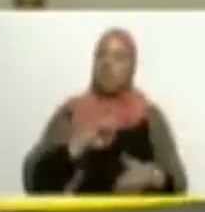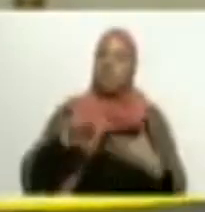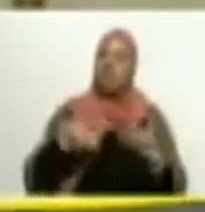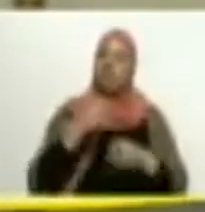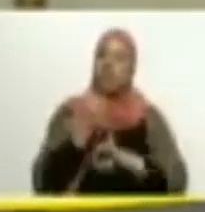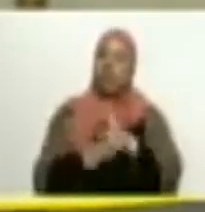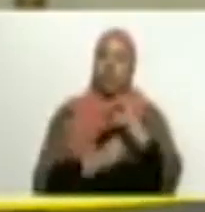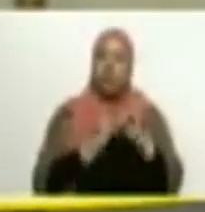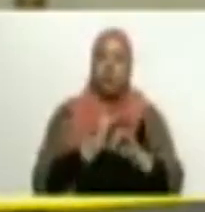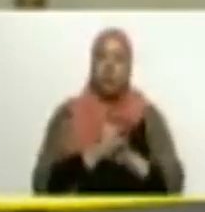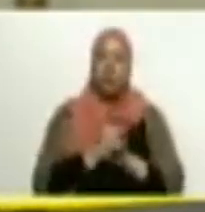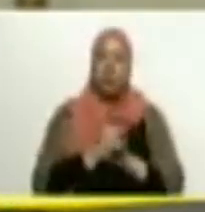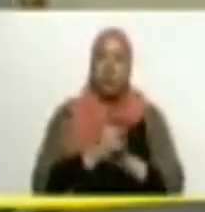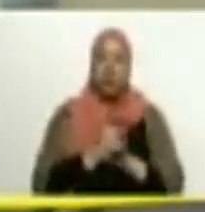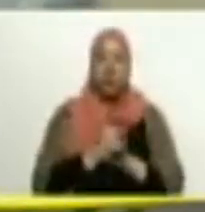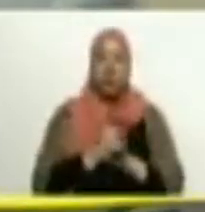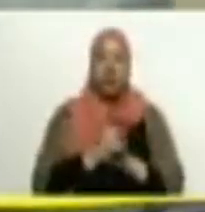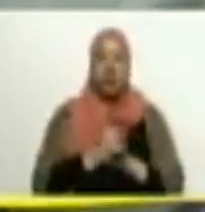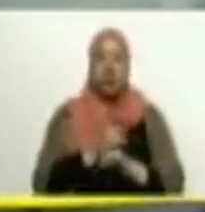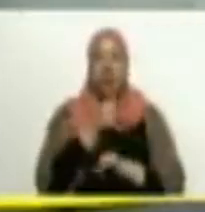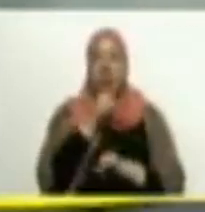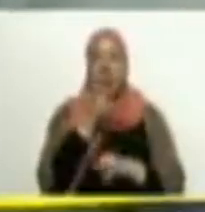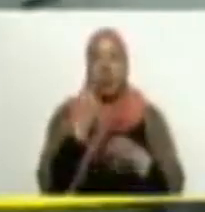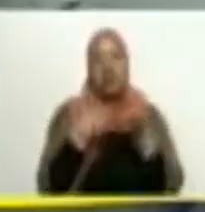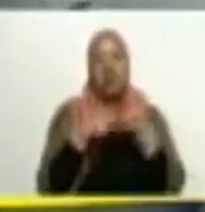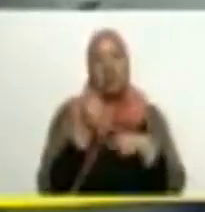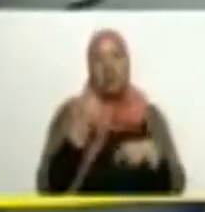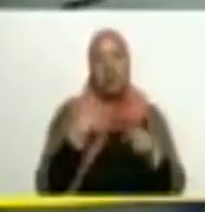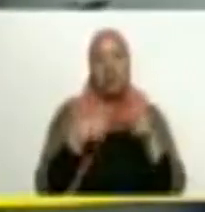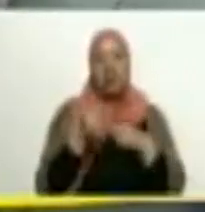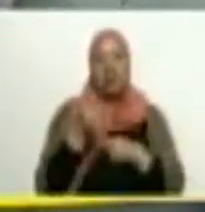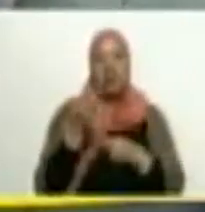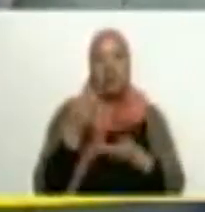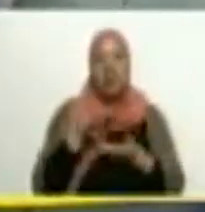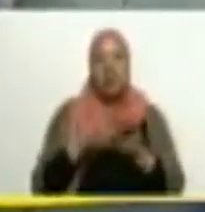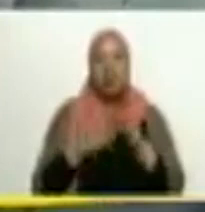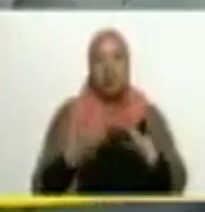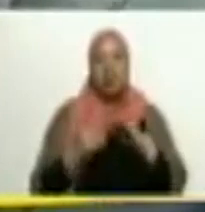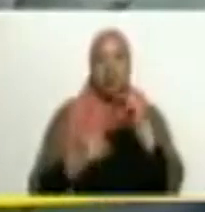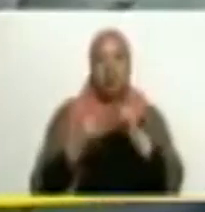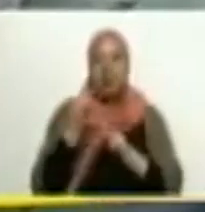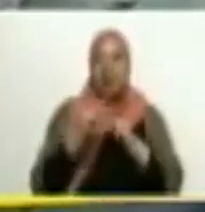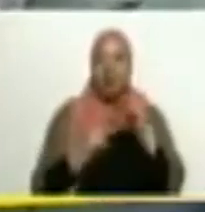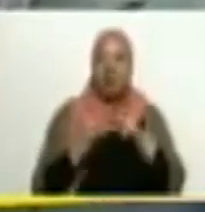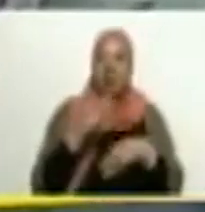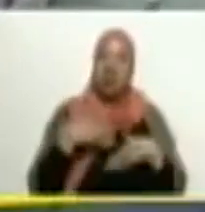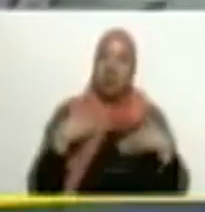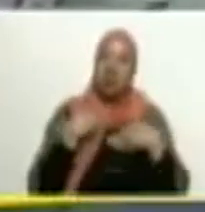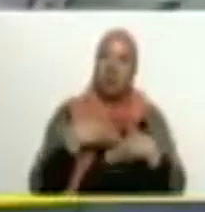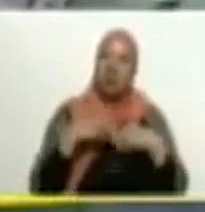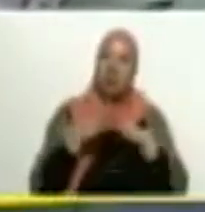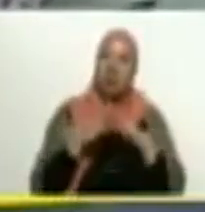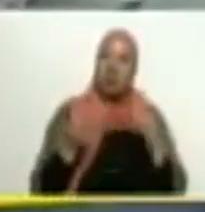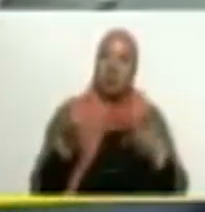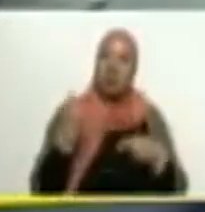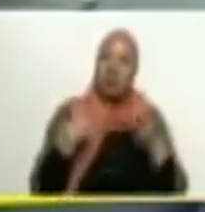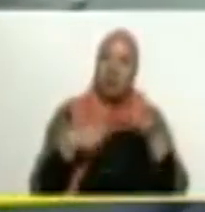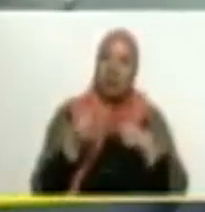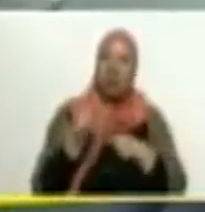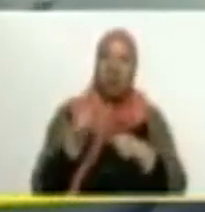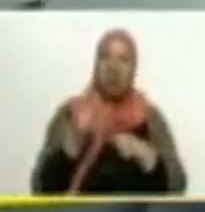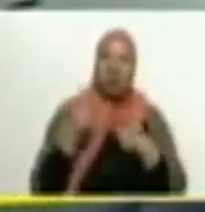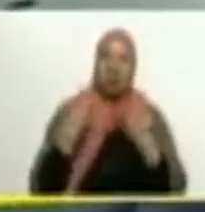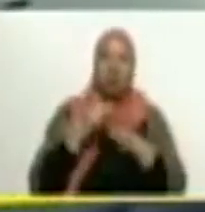internacionales, puedan venir, traer mercancías, ensamblar, producir, almacenar, y tenemos todo el mercado del Caribe